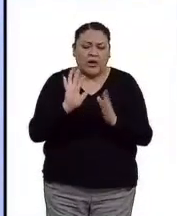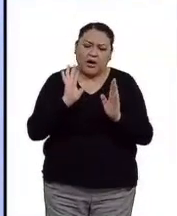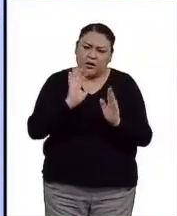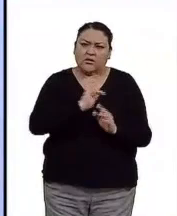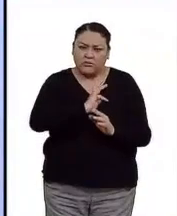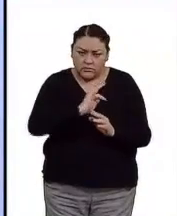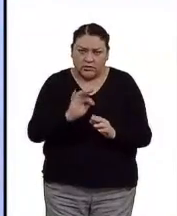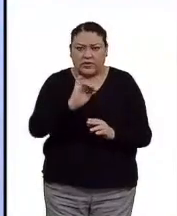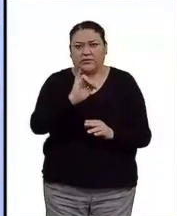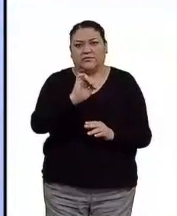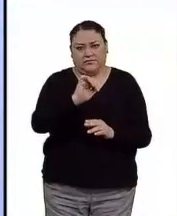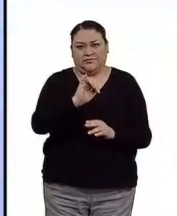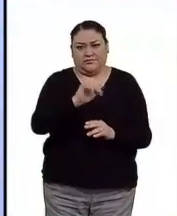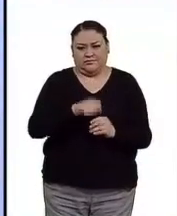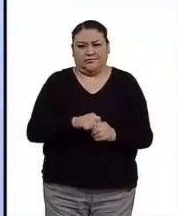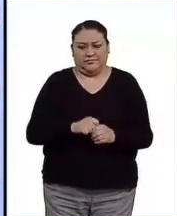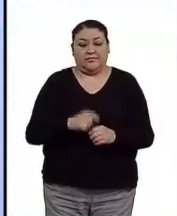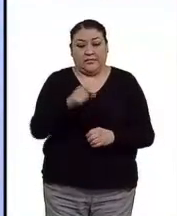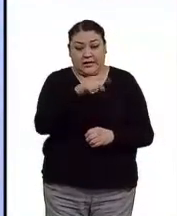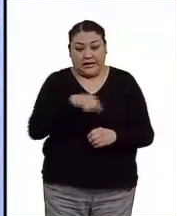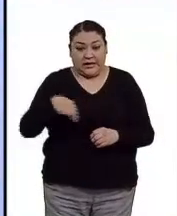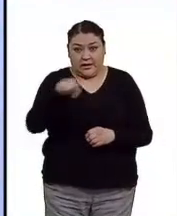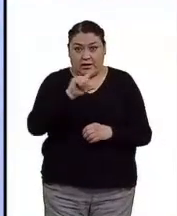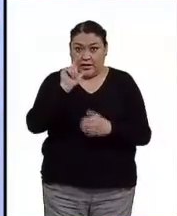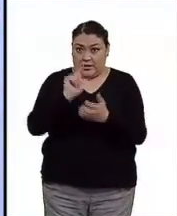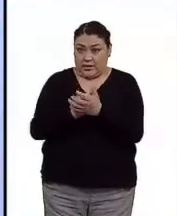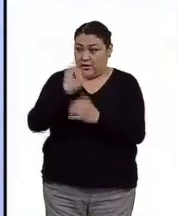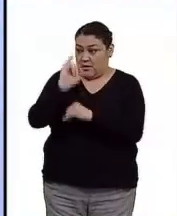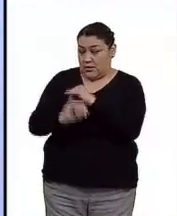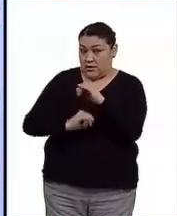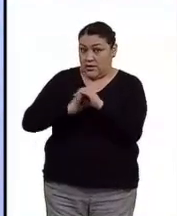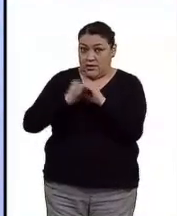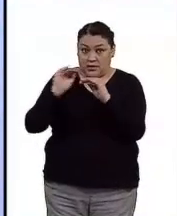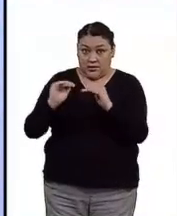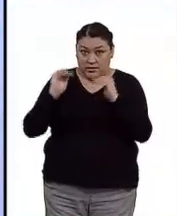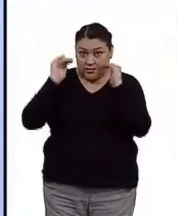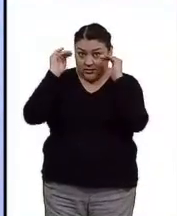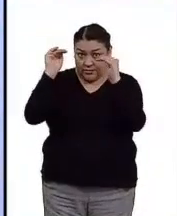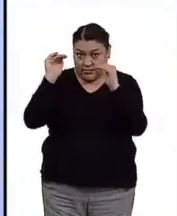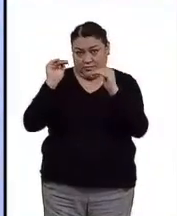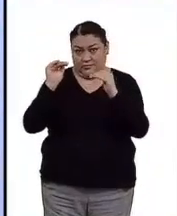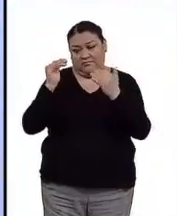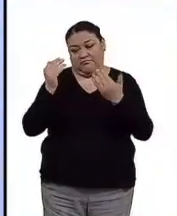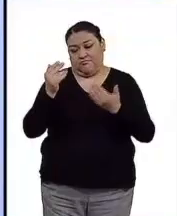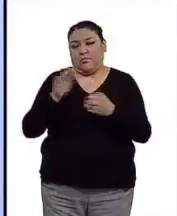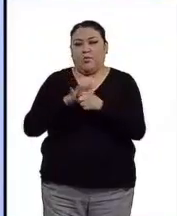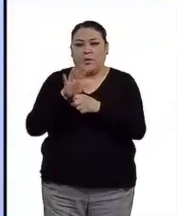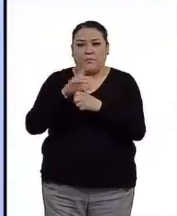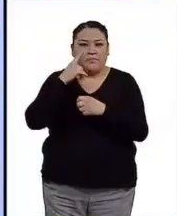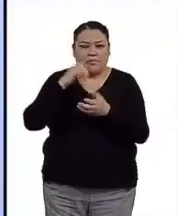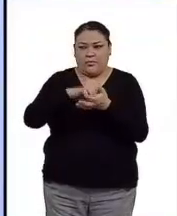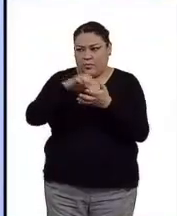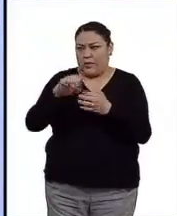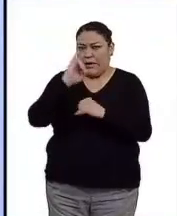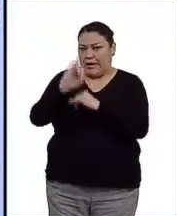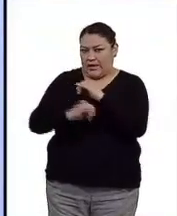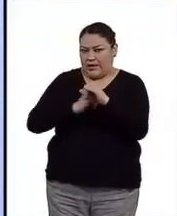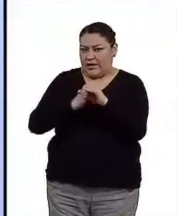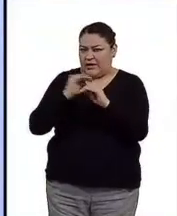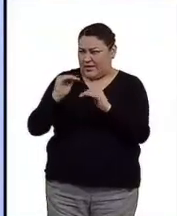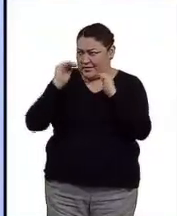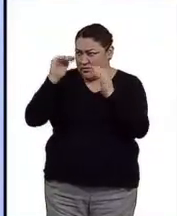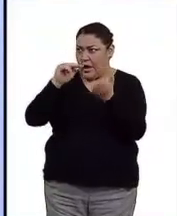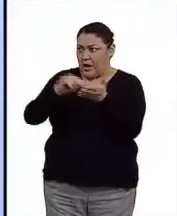con independencia de que sea o no parte de un tratado internacional, y viene al caso porque México no ha firmado y ratificado muchos de los tratados